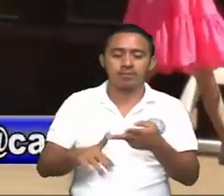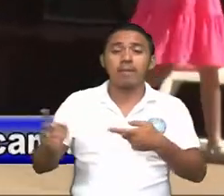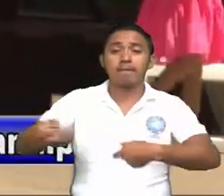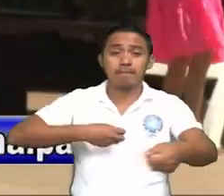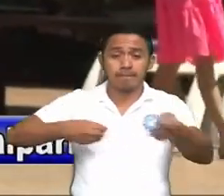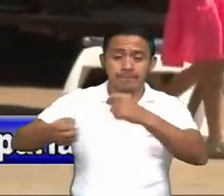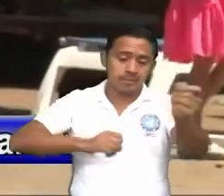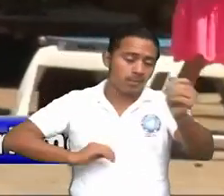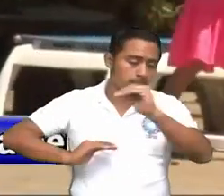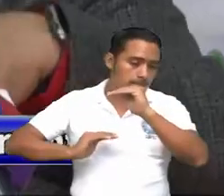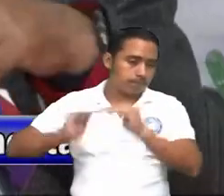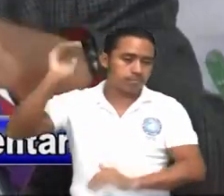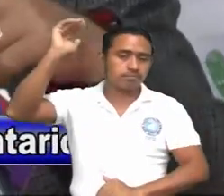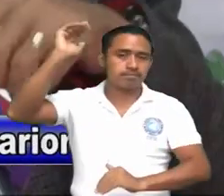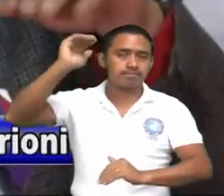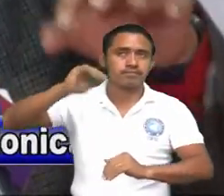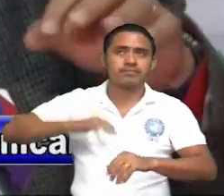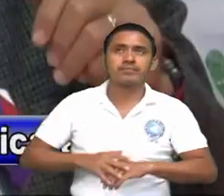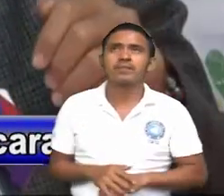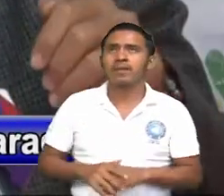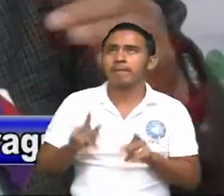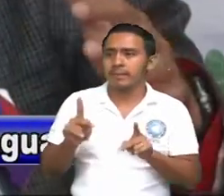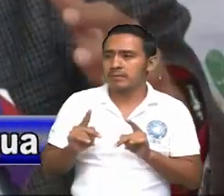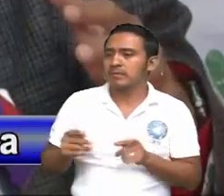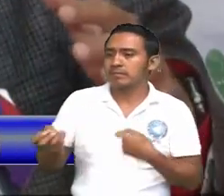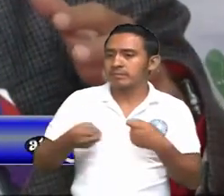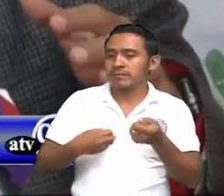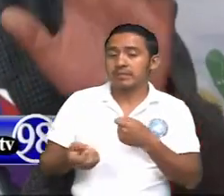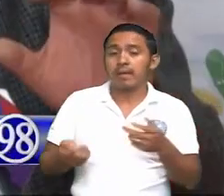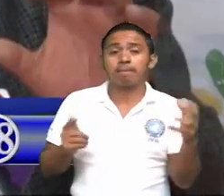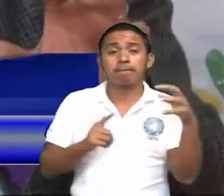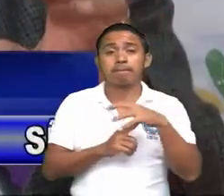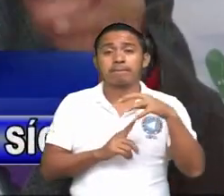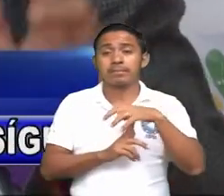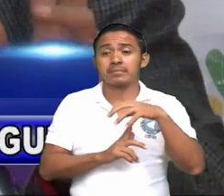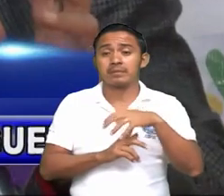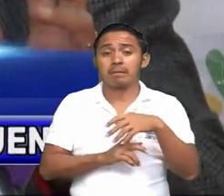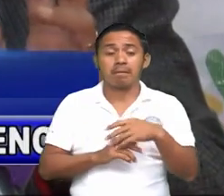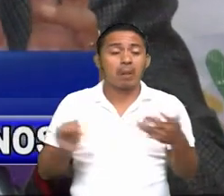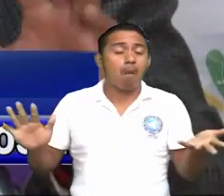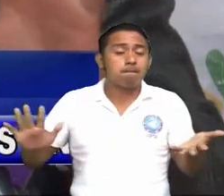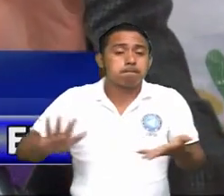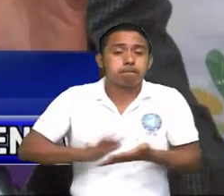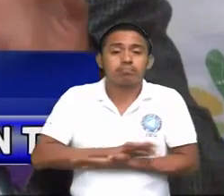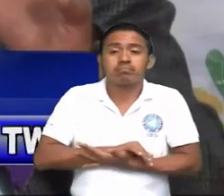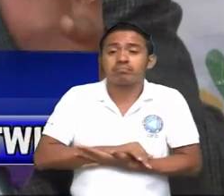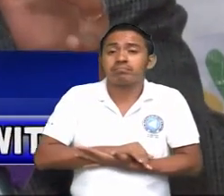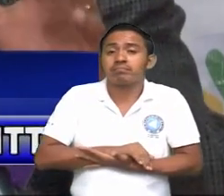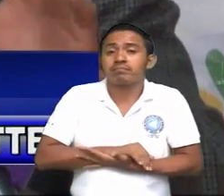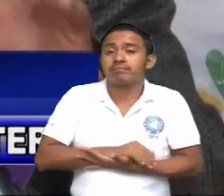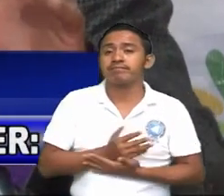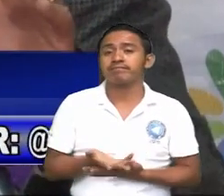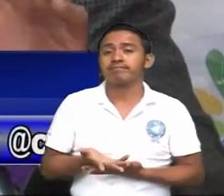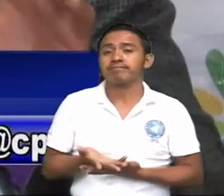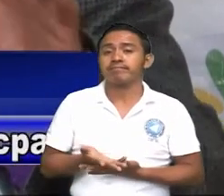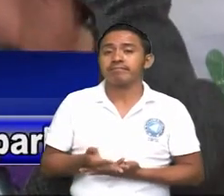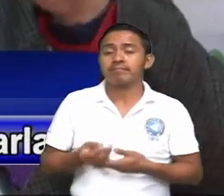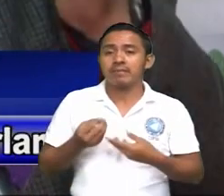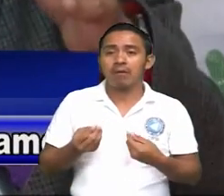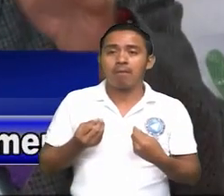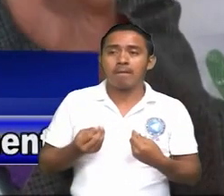se dispararon. Inclusive nuestra gente de Pochomil nos decía que se quedó sin producto porque fueron